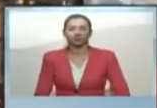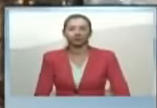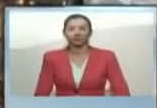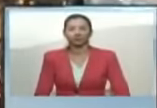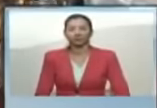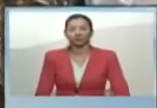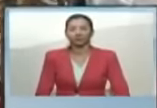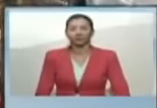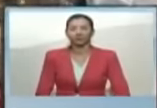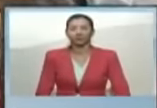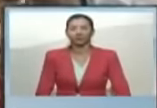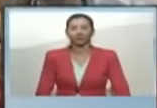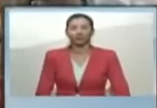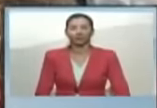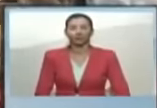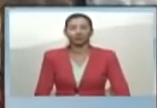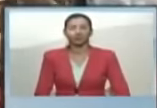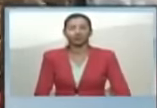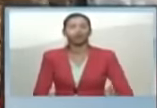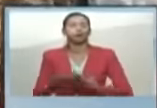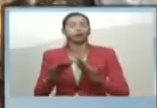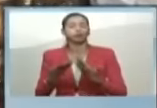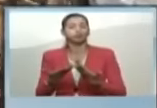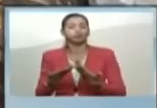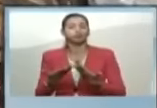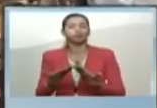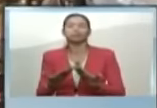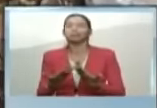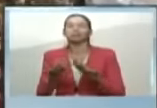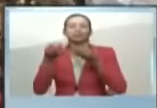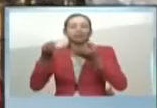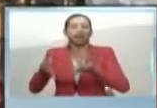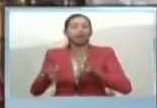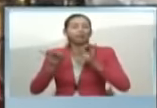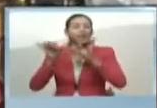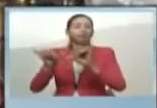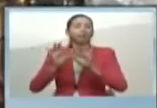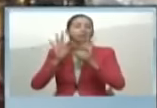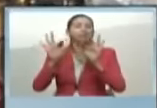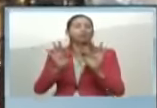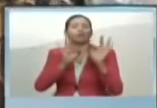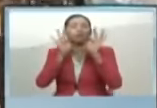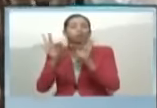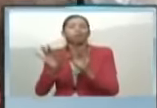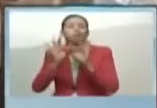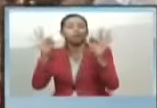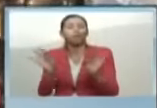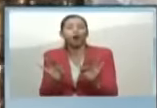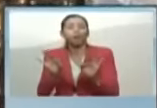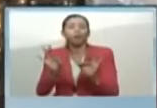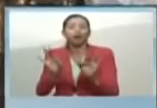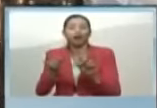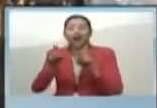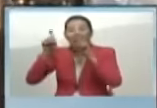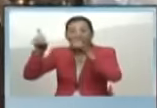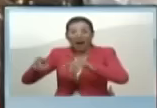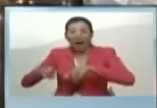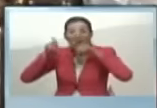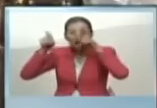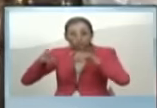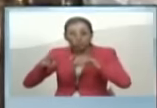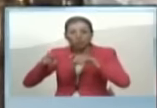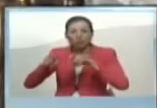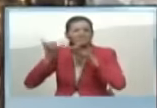rompiendo con la agricultura capitalista depredadora y tóxica puede construirse otra